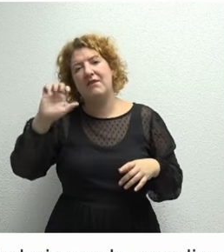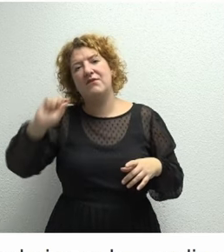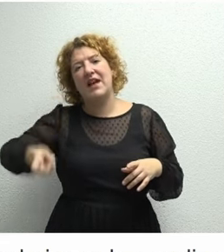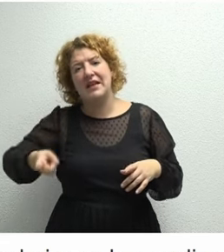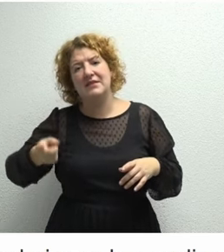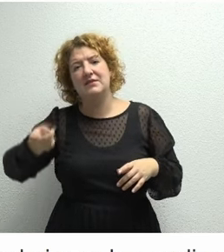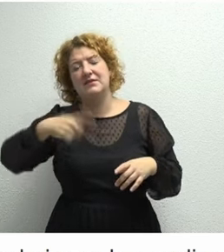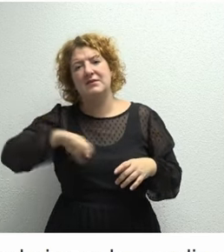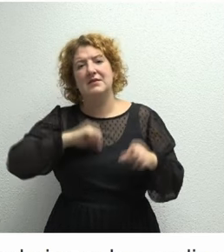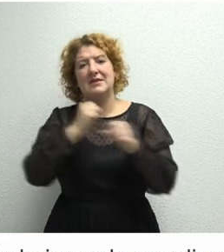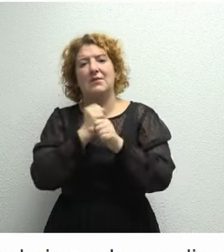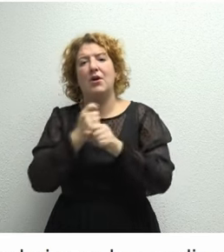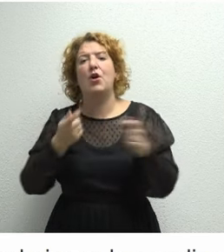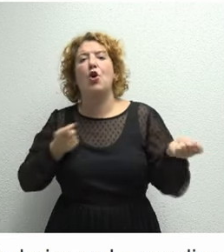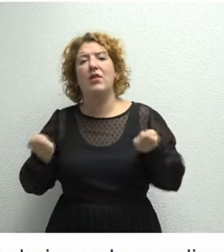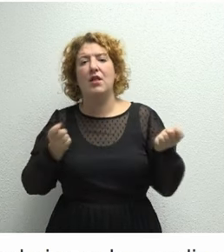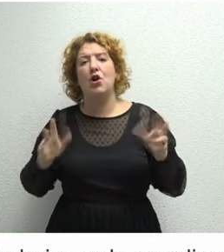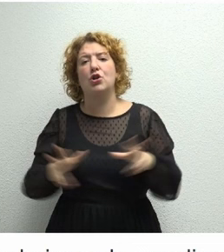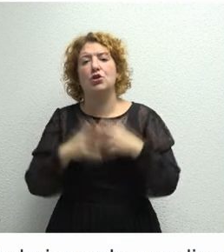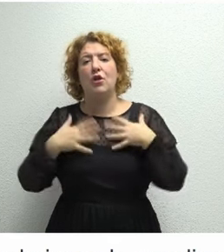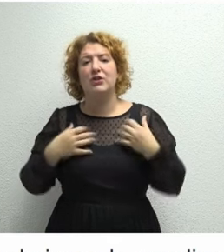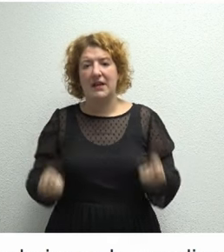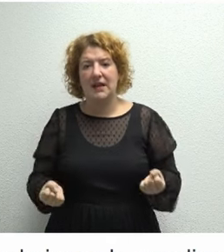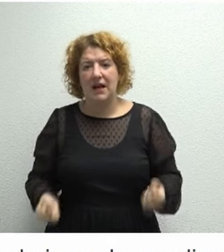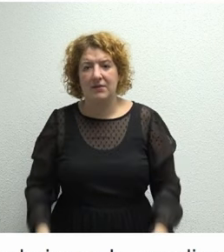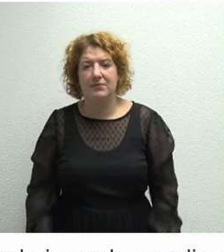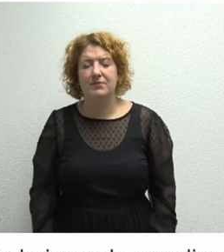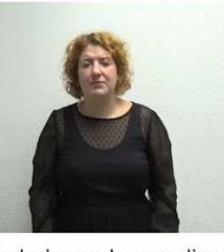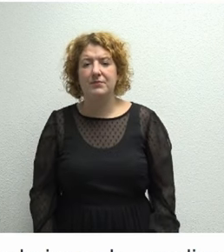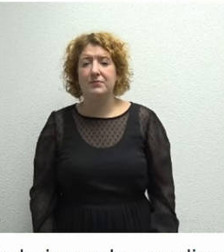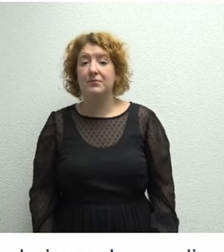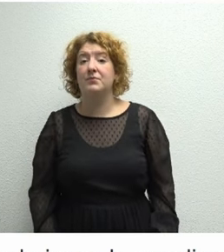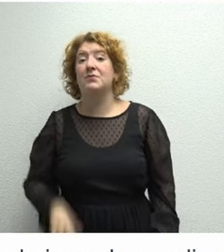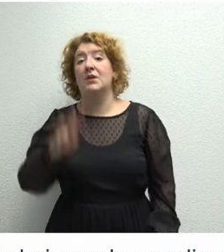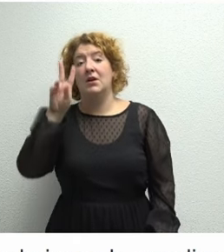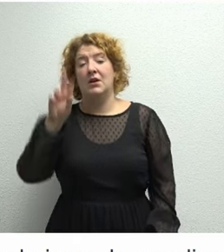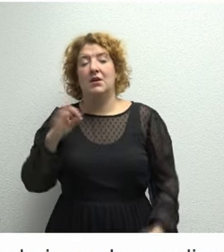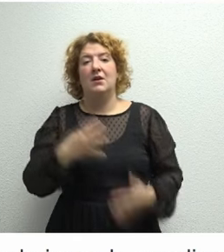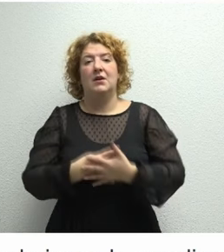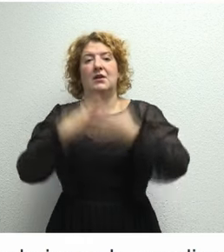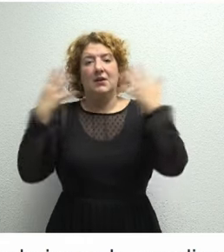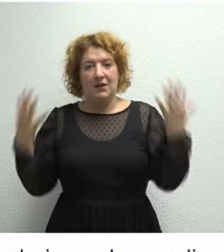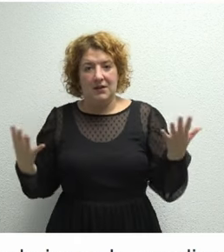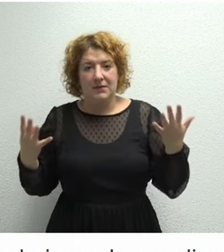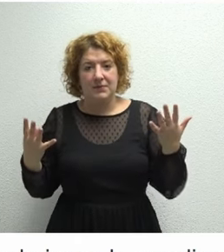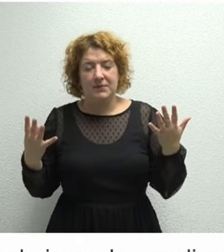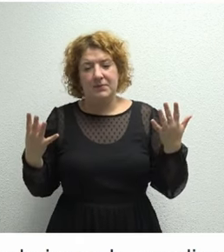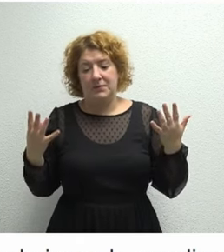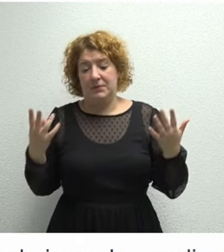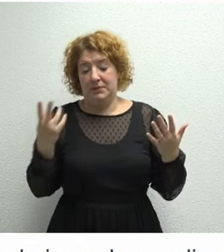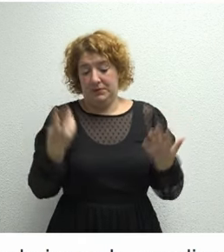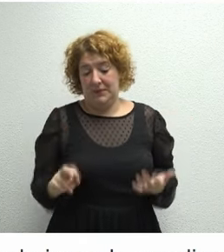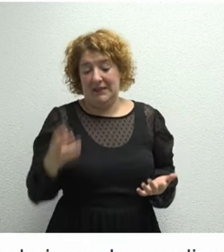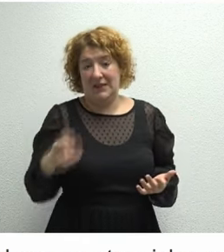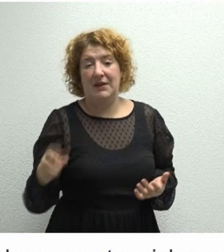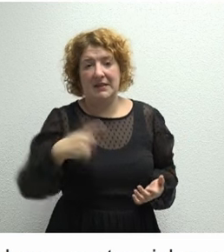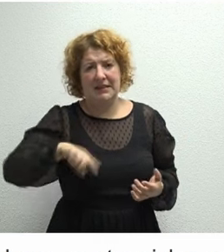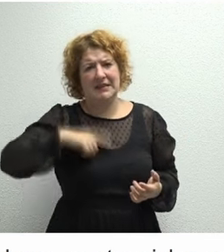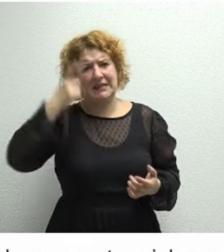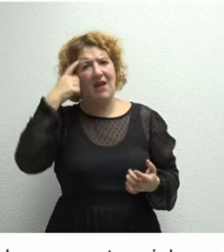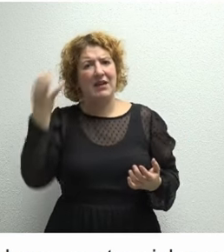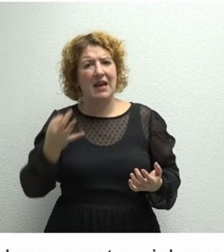trabajar Esa mesa de coordinación sociosanitaria eso fue en 2019 en 2020 ya todos sabemos lo que pasó